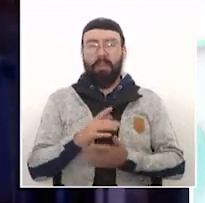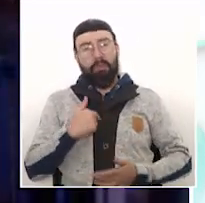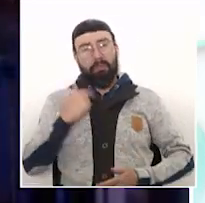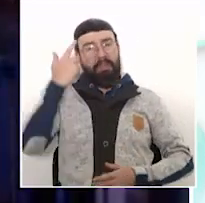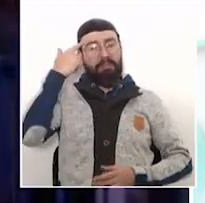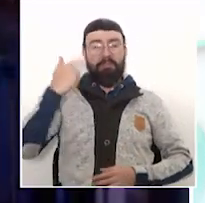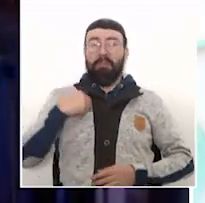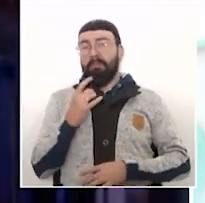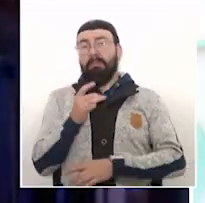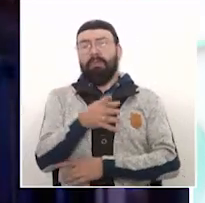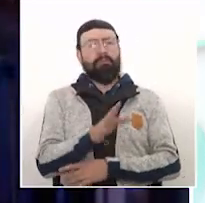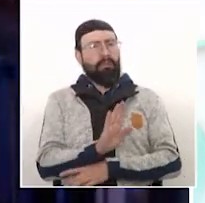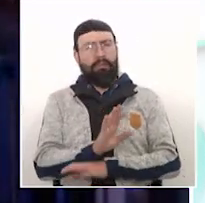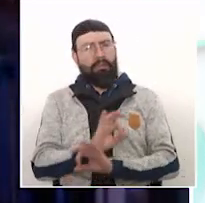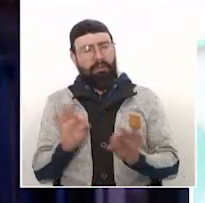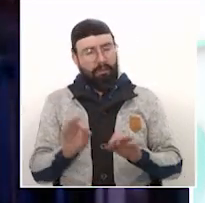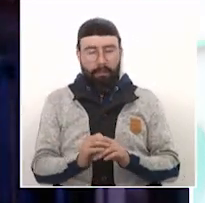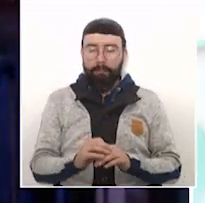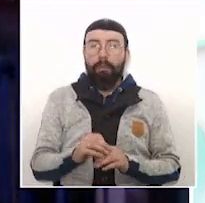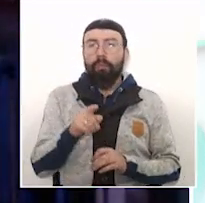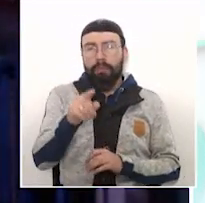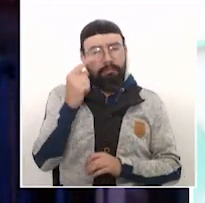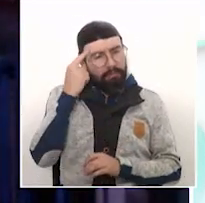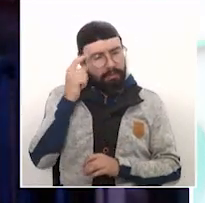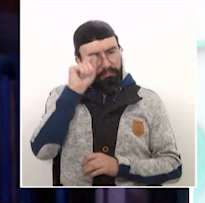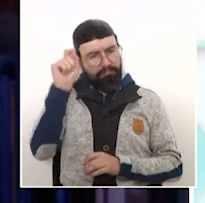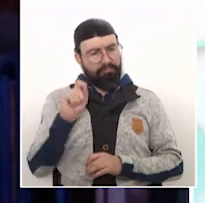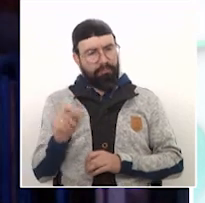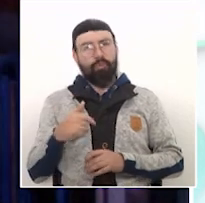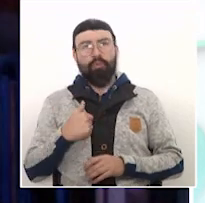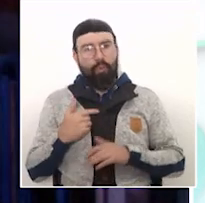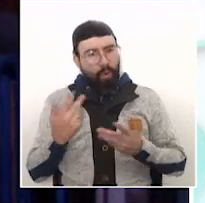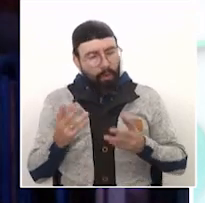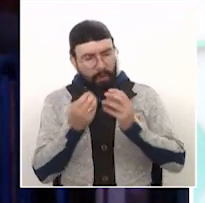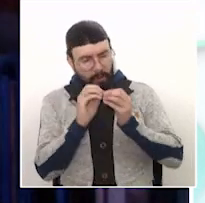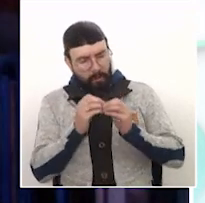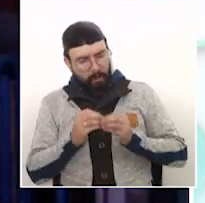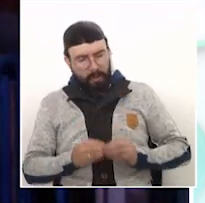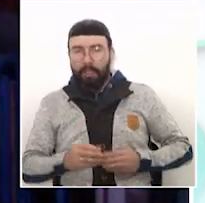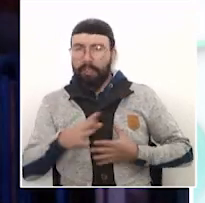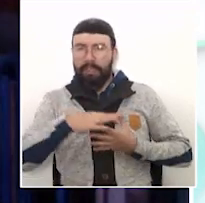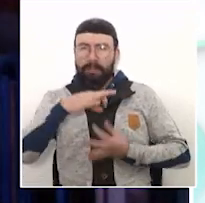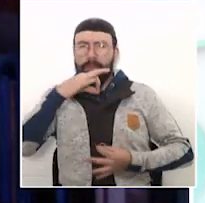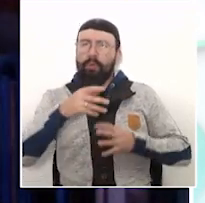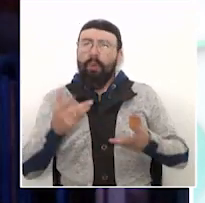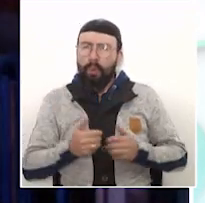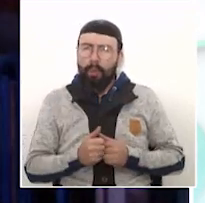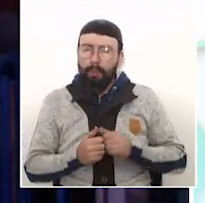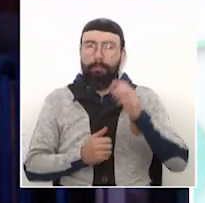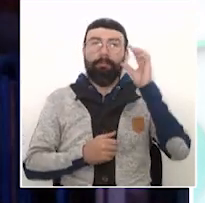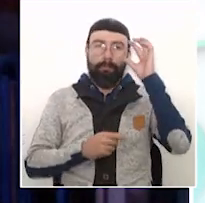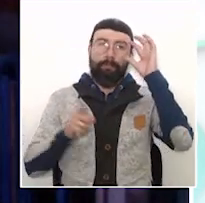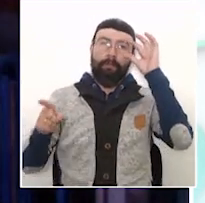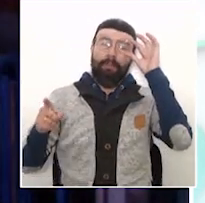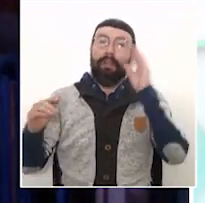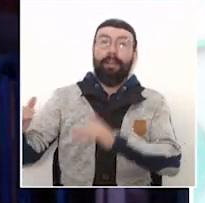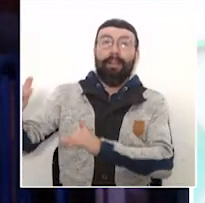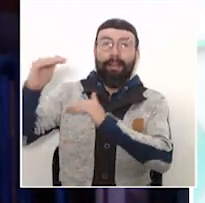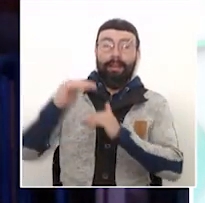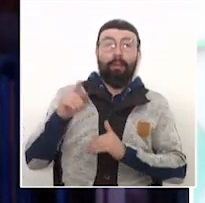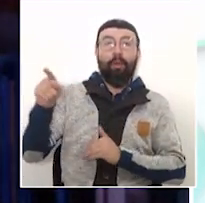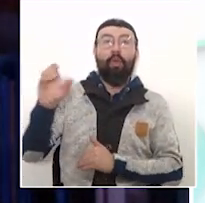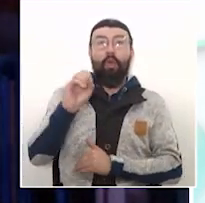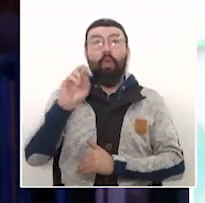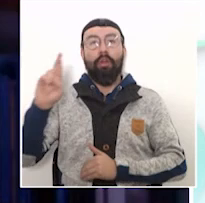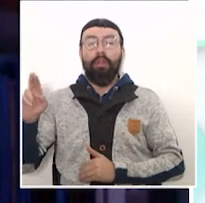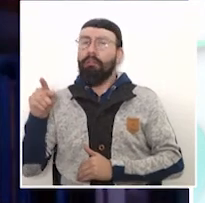la pregunta tuya, ¿y cómo cuido ese espíritu? Bueno, hay un gran regalo del Oriente para nosotros. Ese regalito es